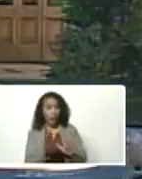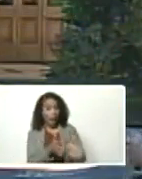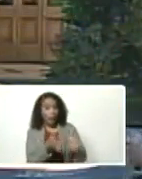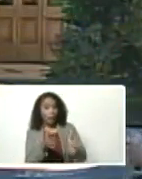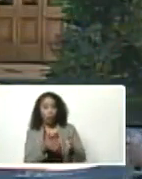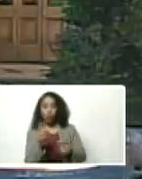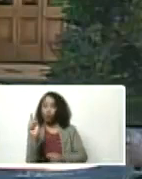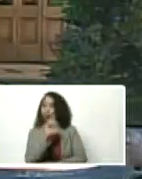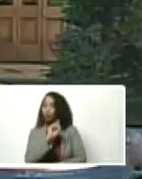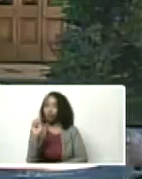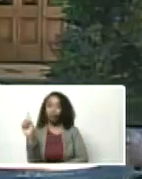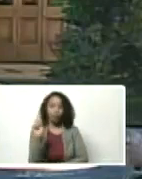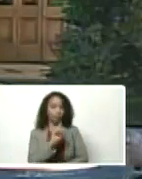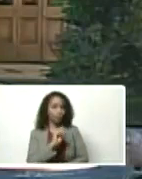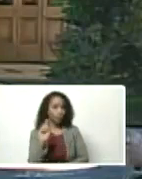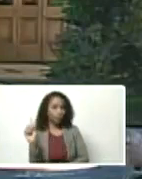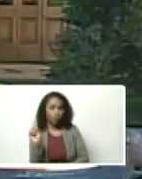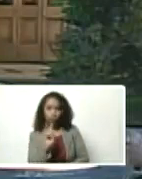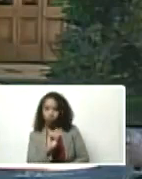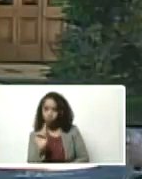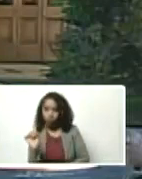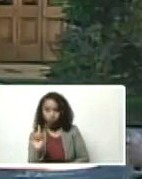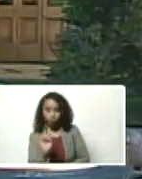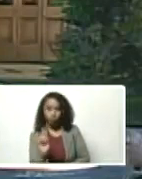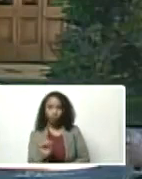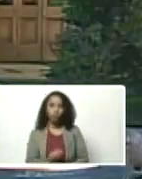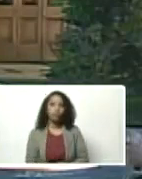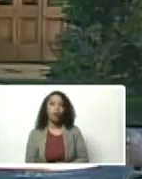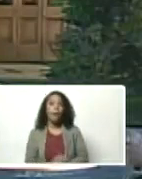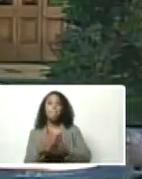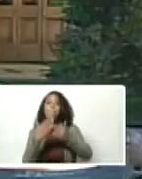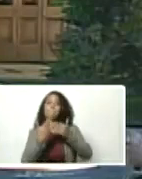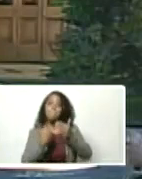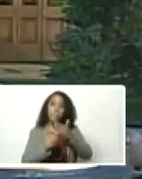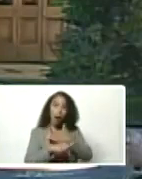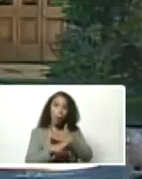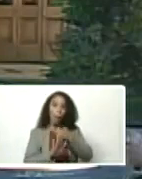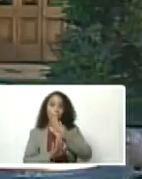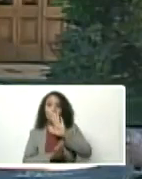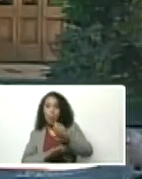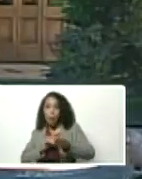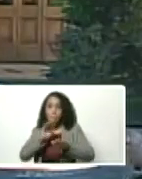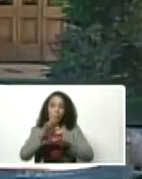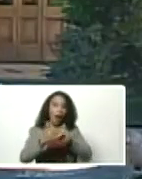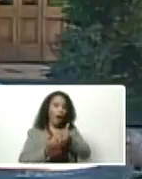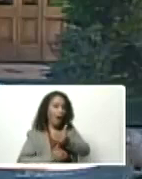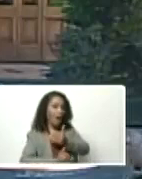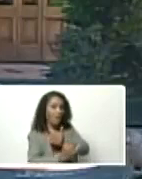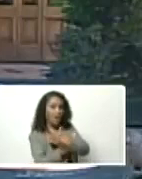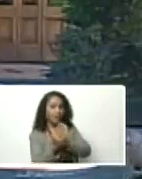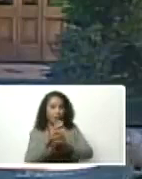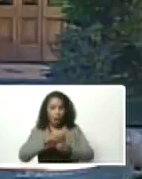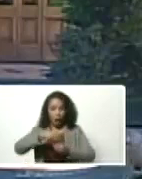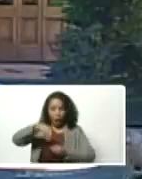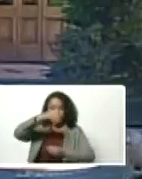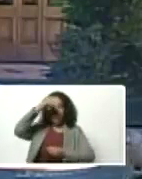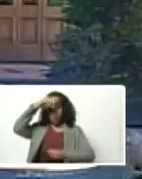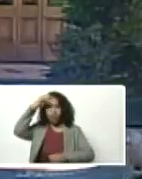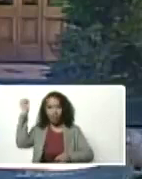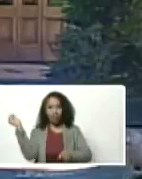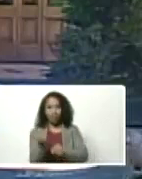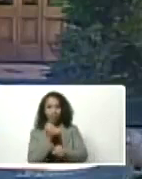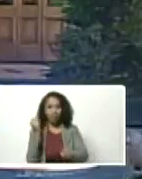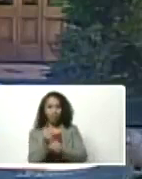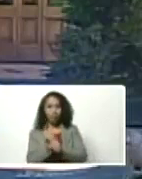ganamos. No, no, no, no, no, no, no, no. Vamos avanzando en un espíritu de trabajo,